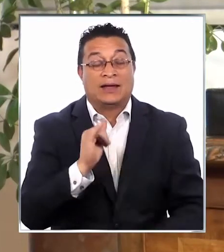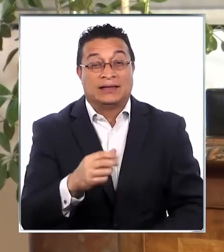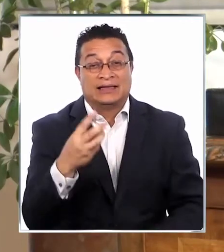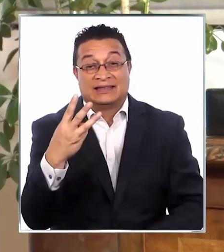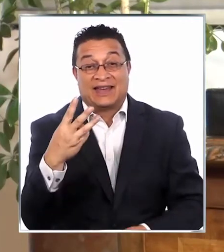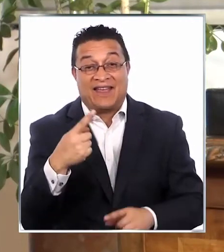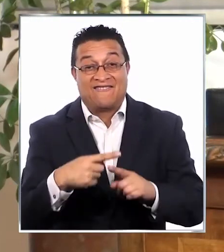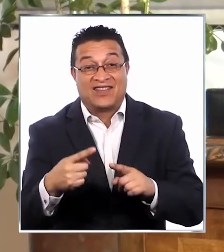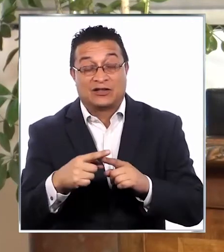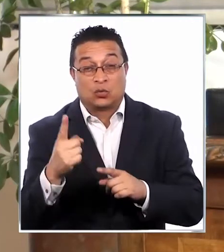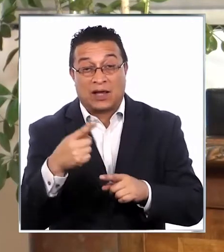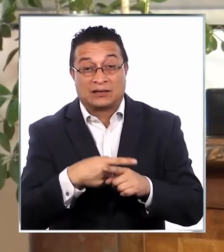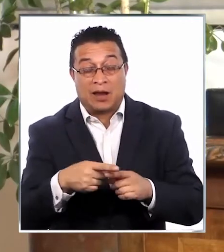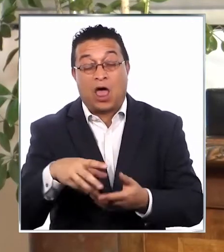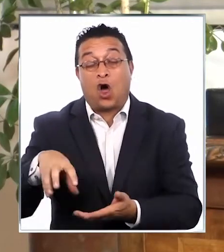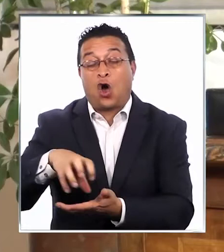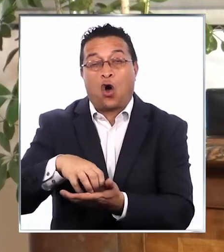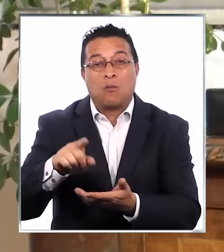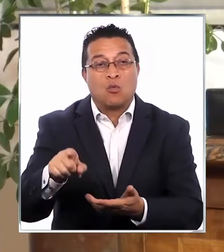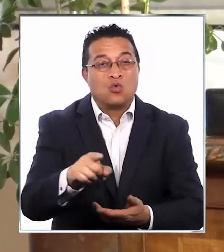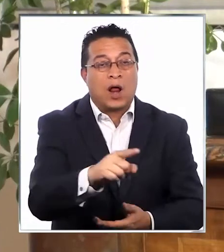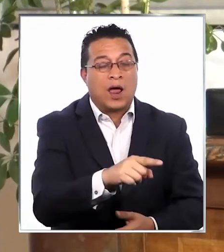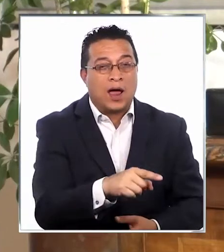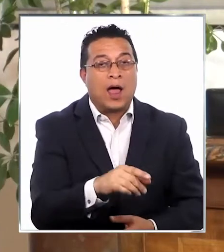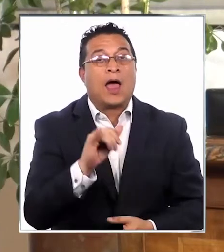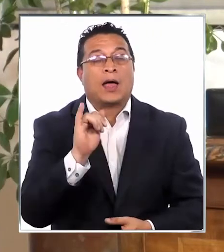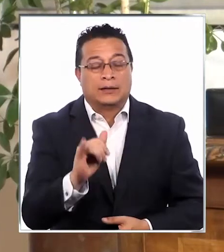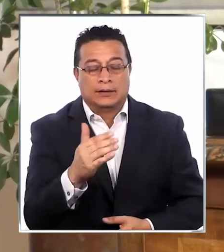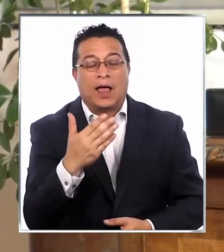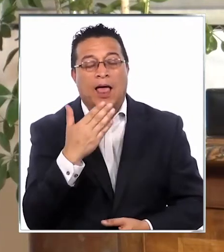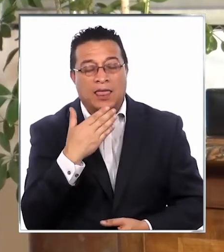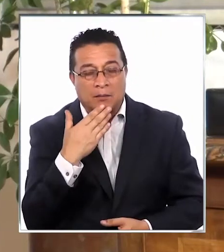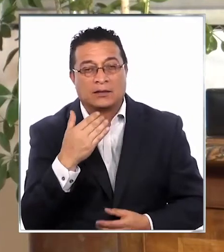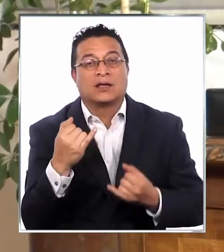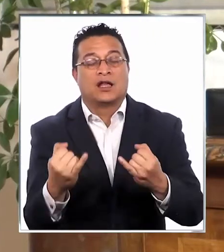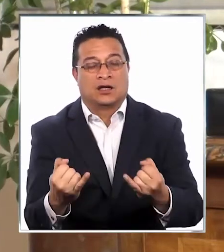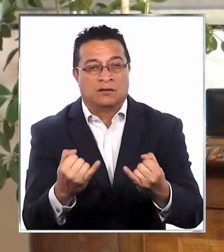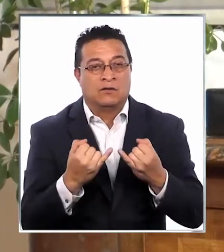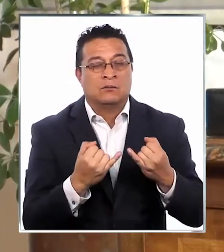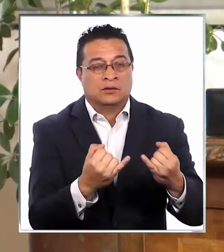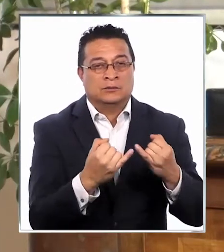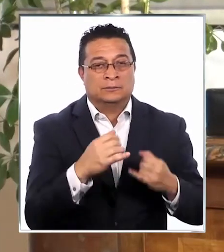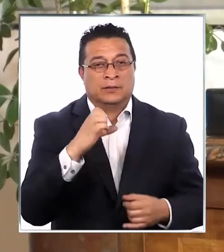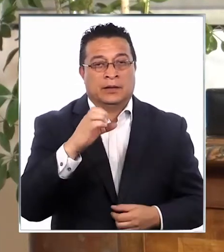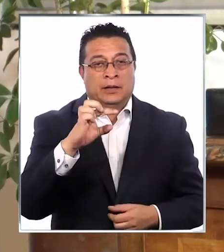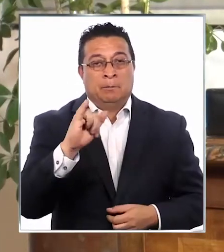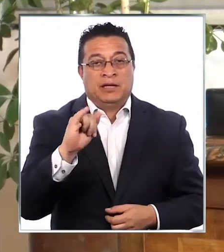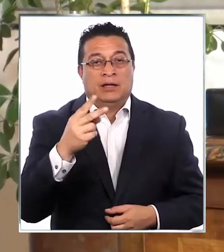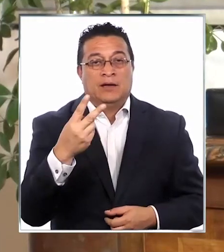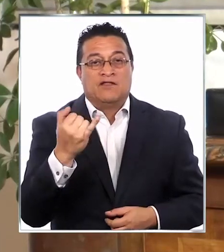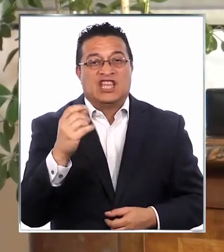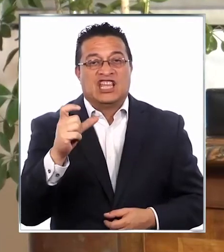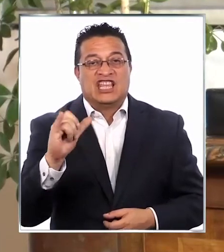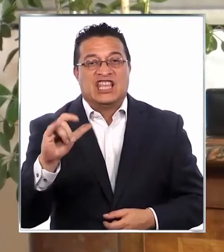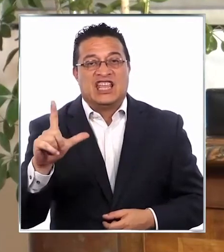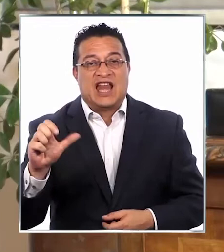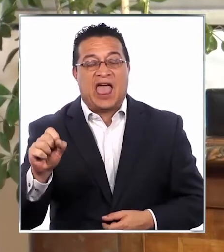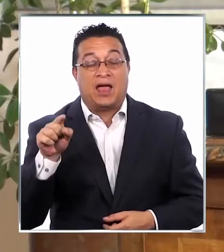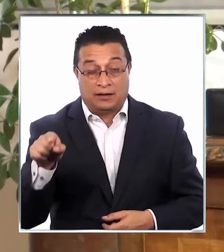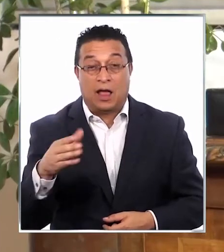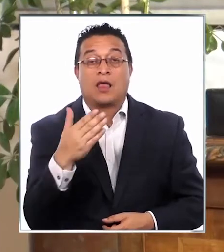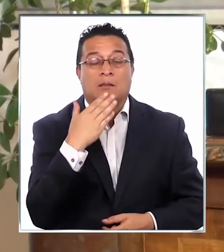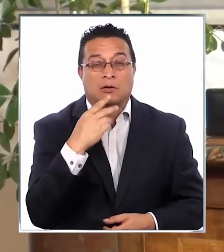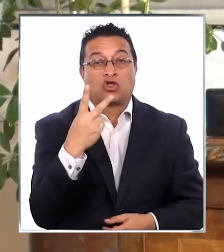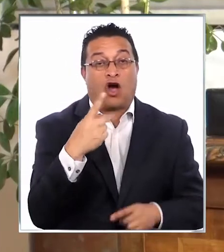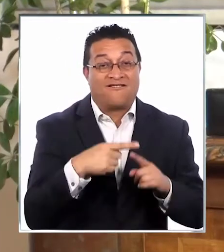y 3 veces por semana a nivel comunal, y además el informe que hace Epivigila, que es 2 veces por semana,